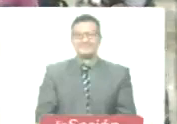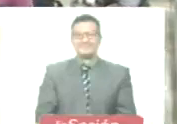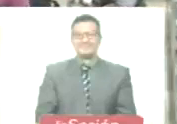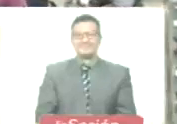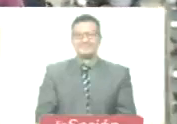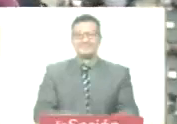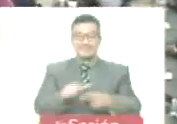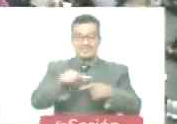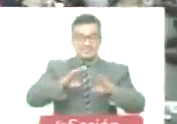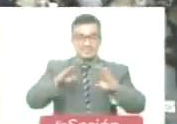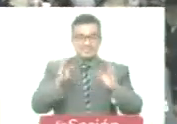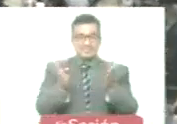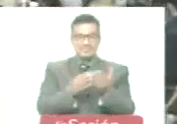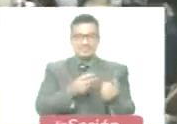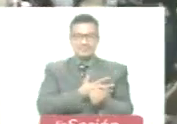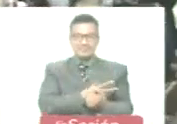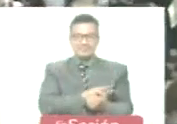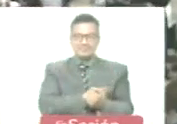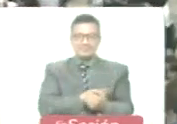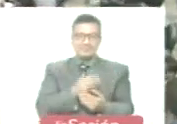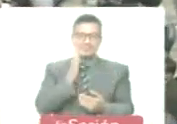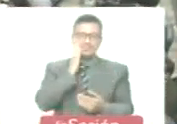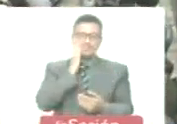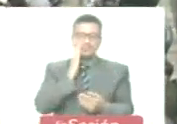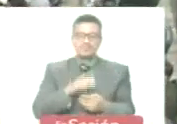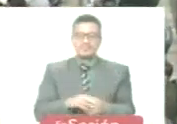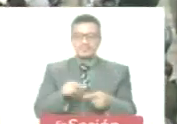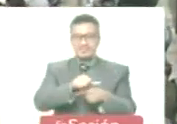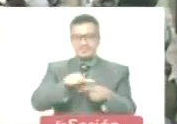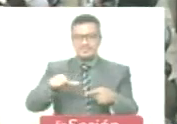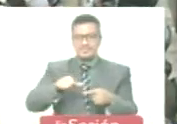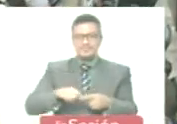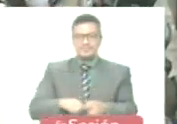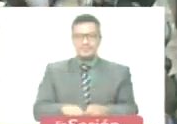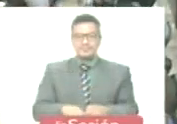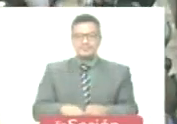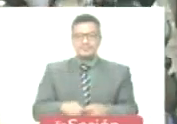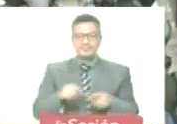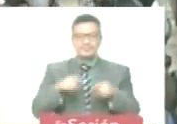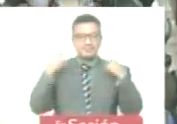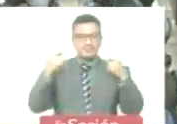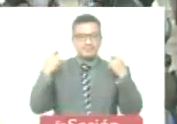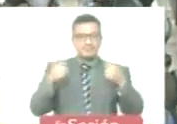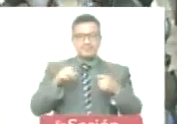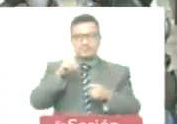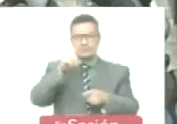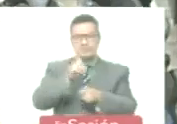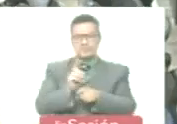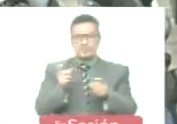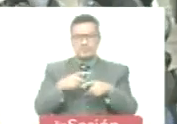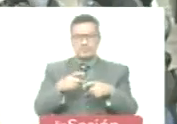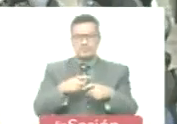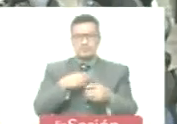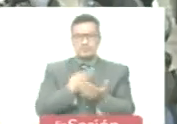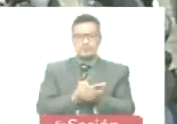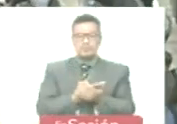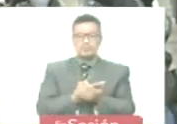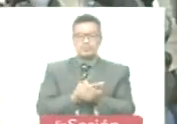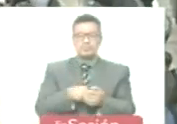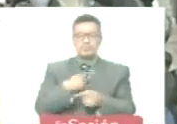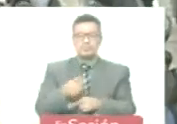Por la Semana Mundial de la Lactancia Materna, semana que se celebra desde el 1 de agosto hasta el